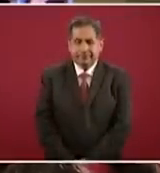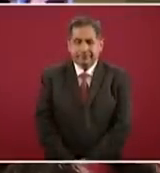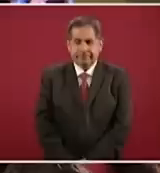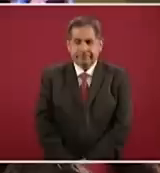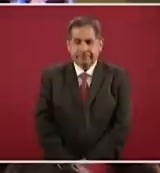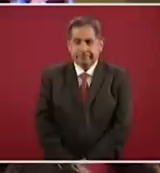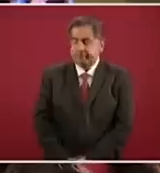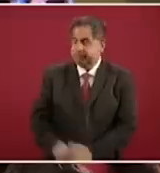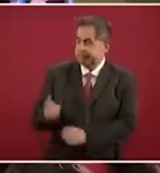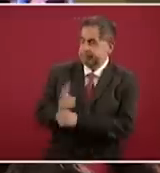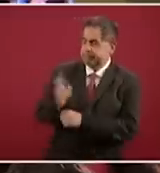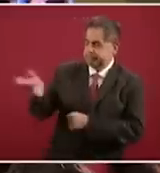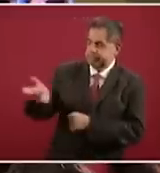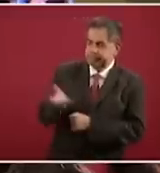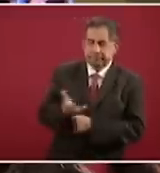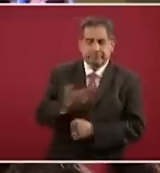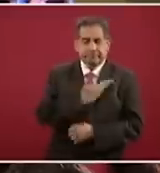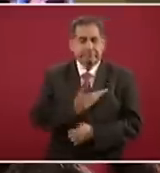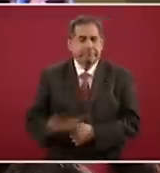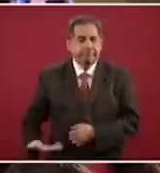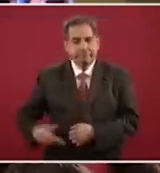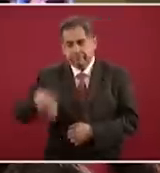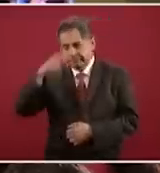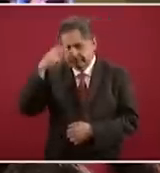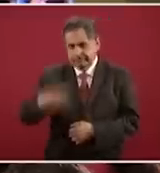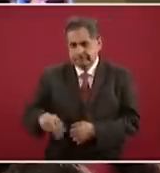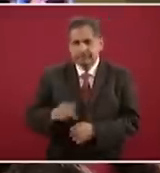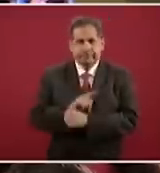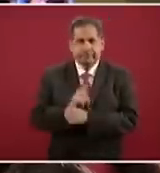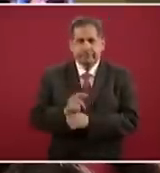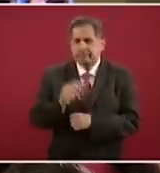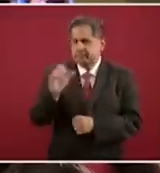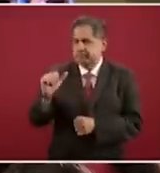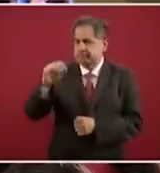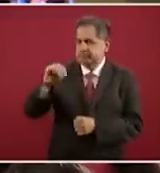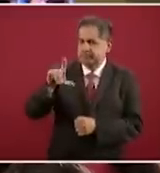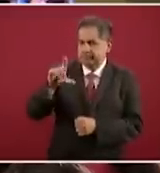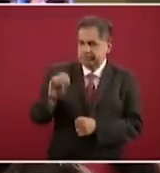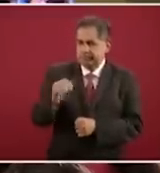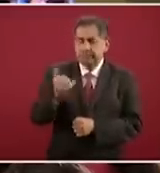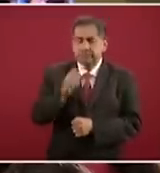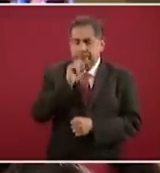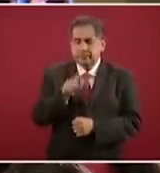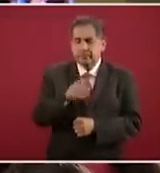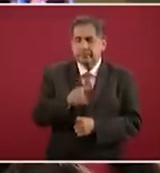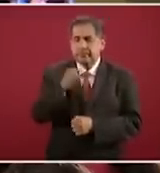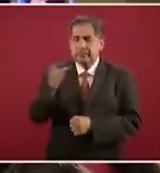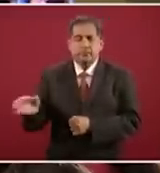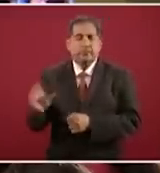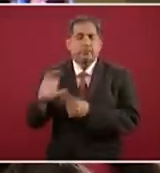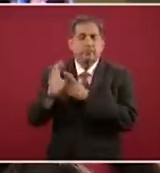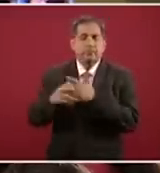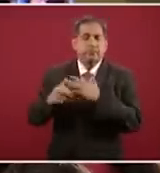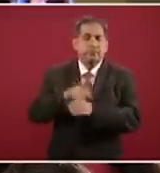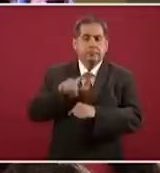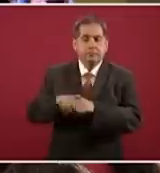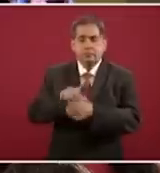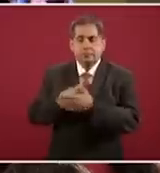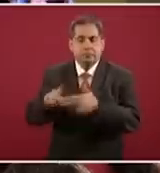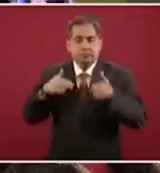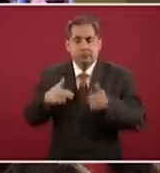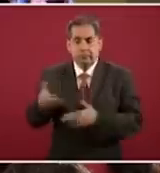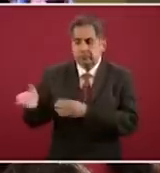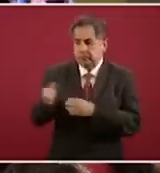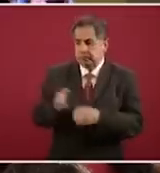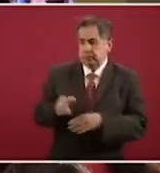Invitamos al presidente de la República, licenciado Andrés Manuel López Obrador, y a la presidenta de la Comisión Nacional de los Derechos